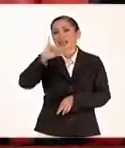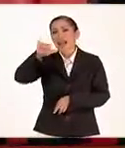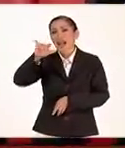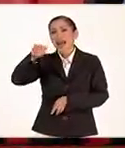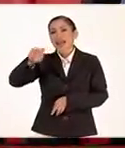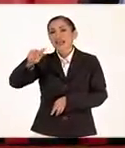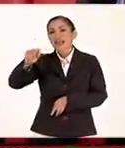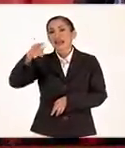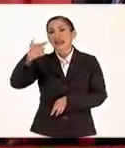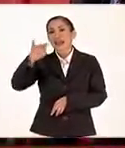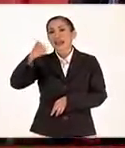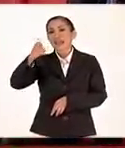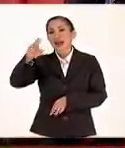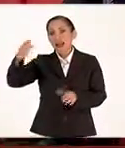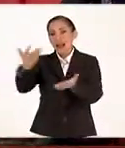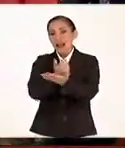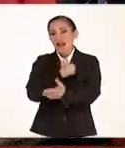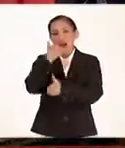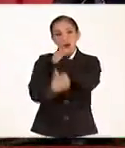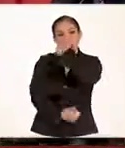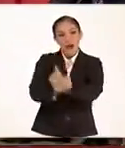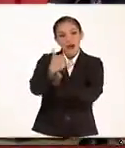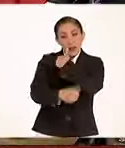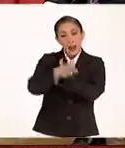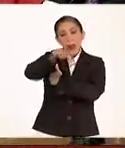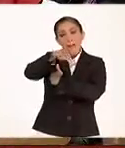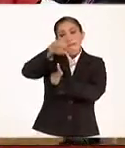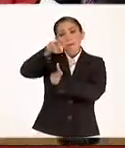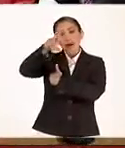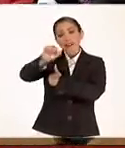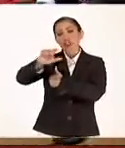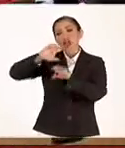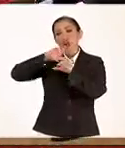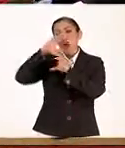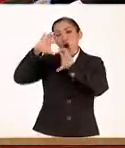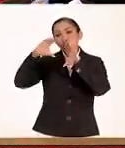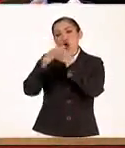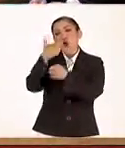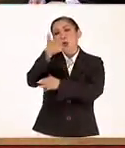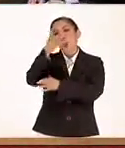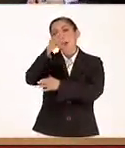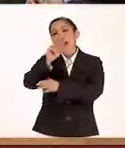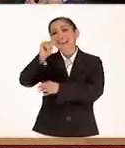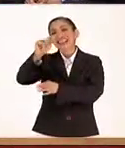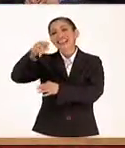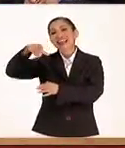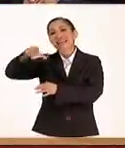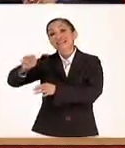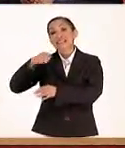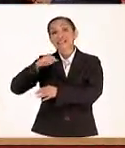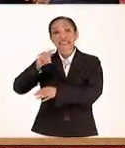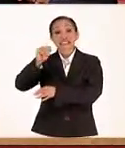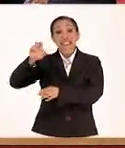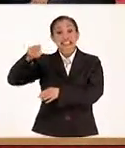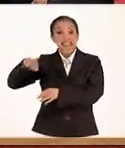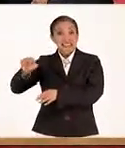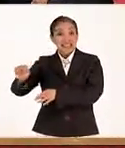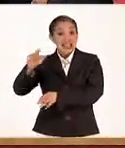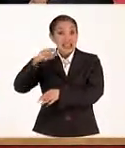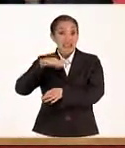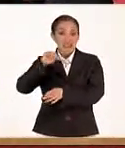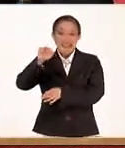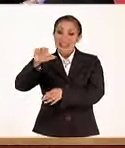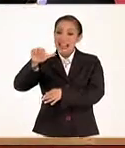llevará ganadores de la competencia marx tracker global team sume de la nasa no fue cualquier concurso